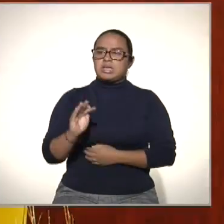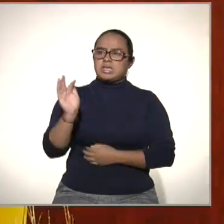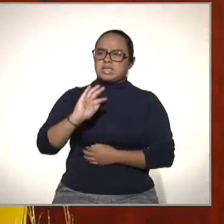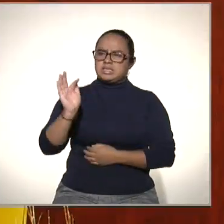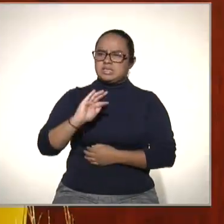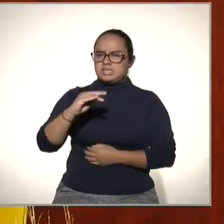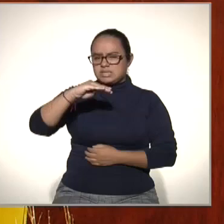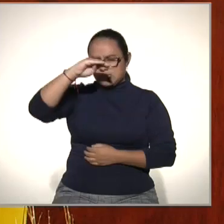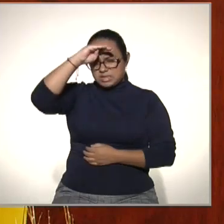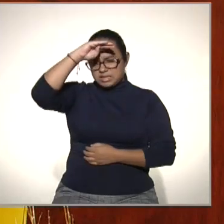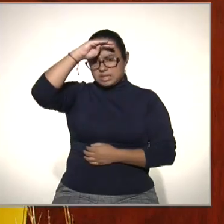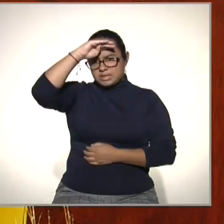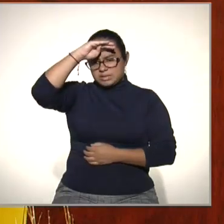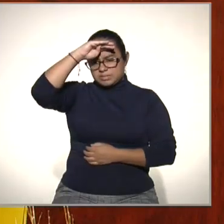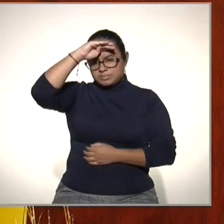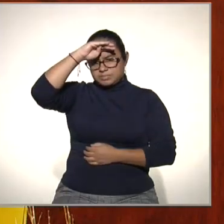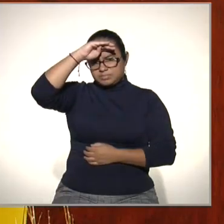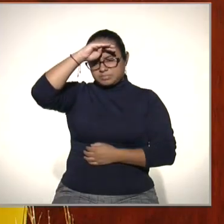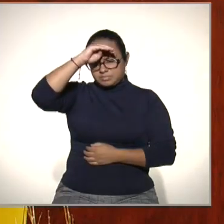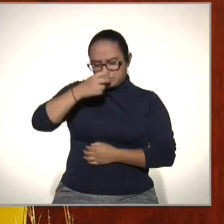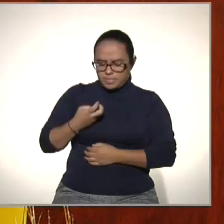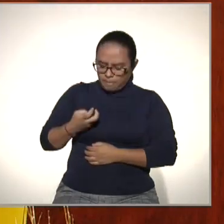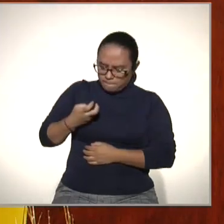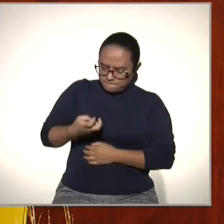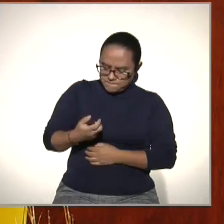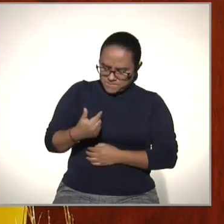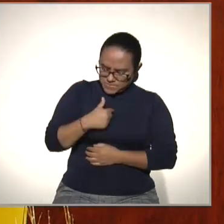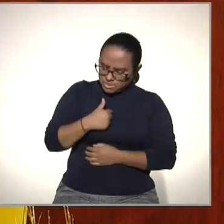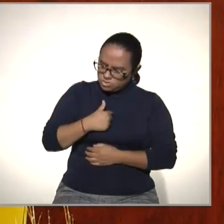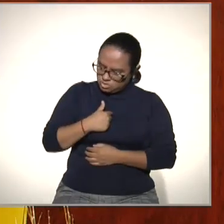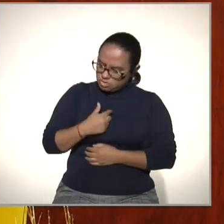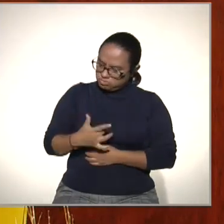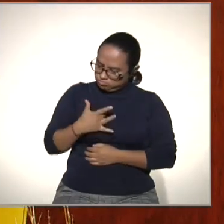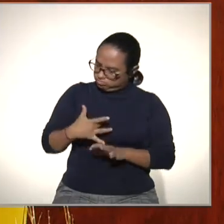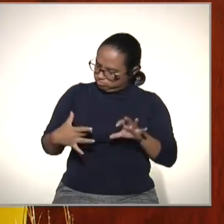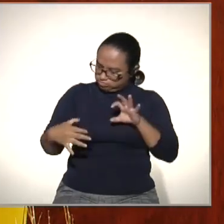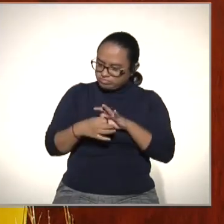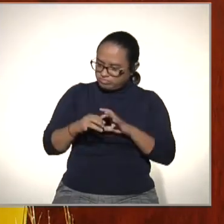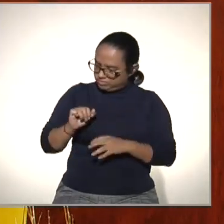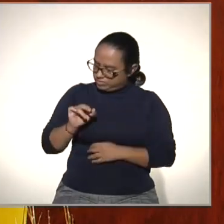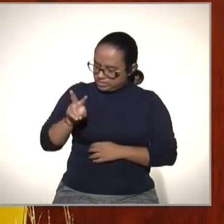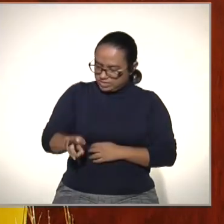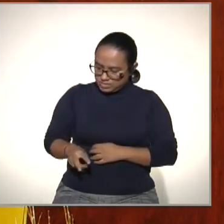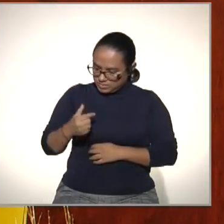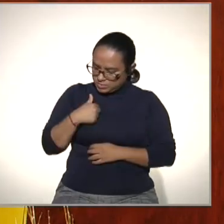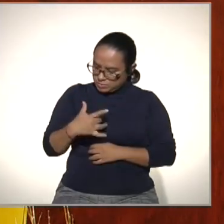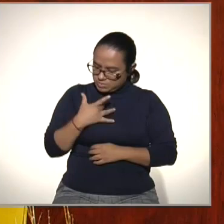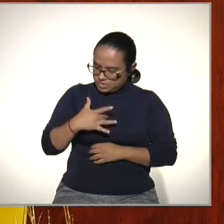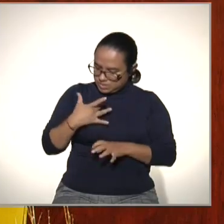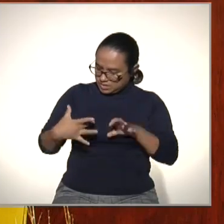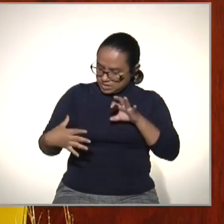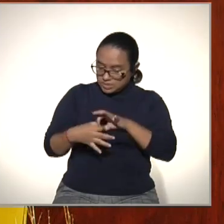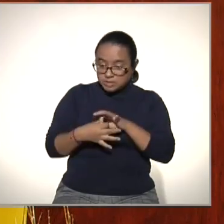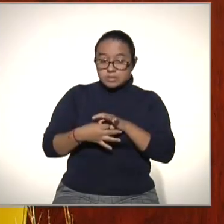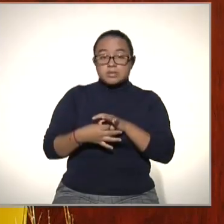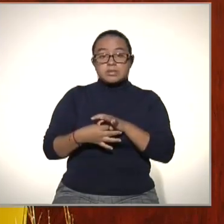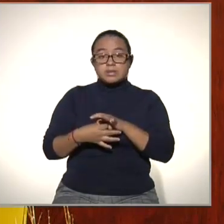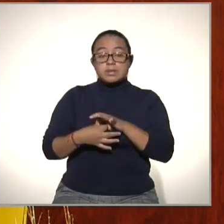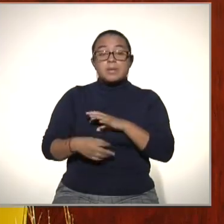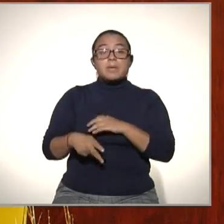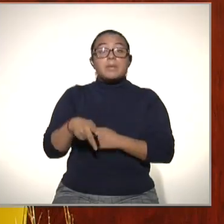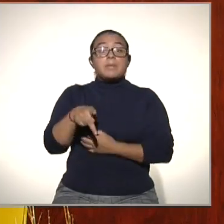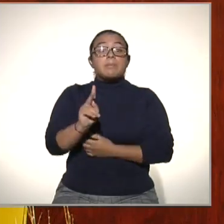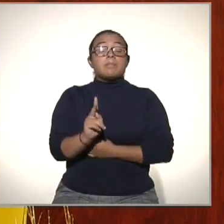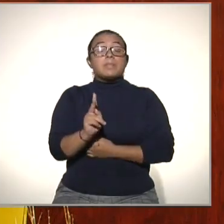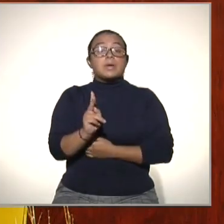ah, bueno, esto me hace sentido, ¿no? Me identifico con esto en determinado momento, pero